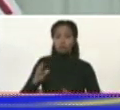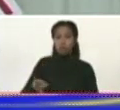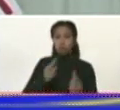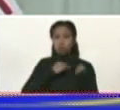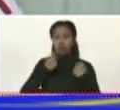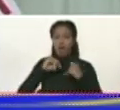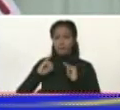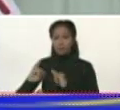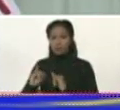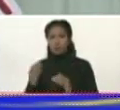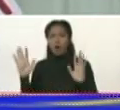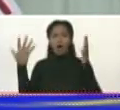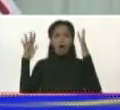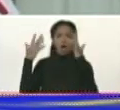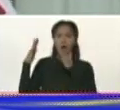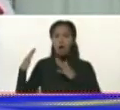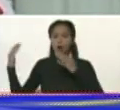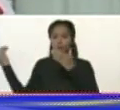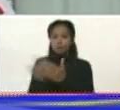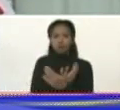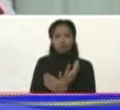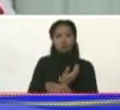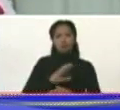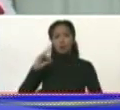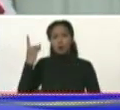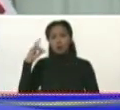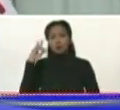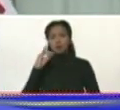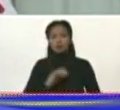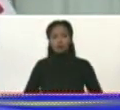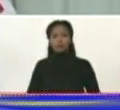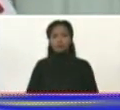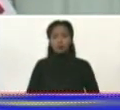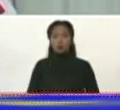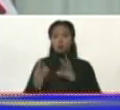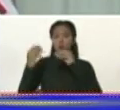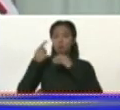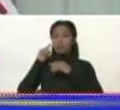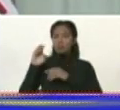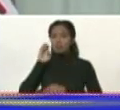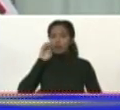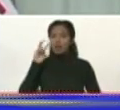autoría y aplaudiendo el golpe de Estado. Hablé con Evo.